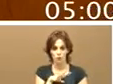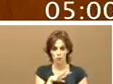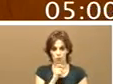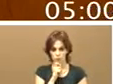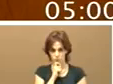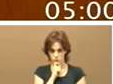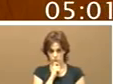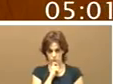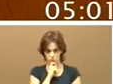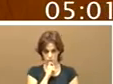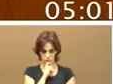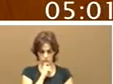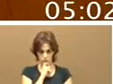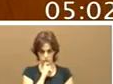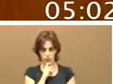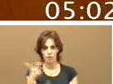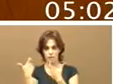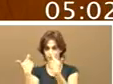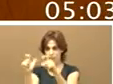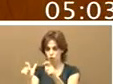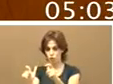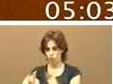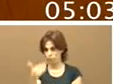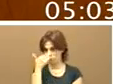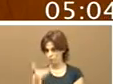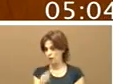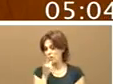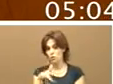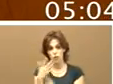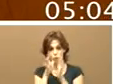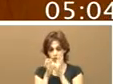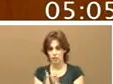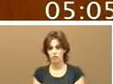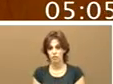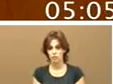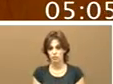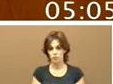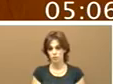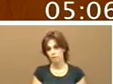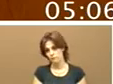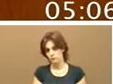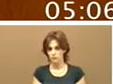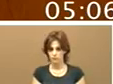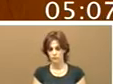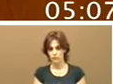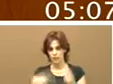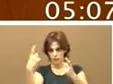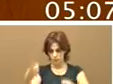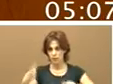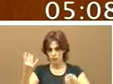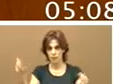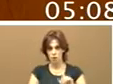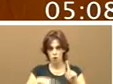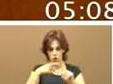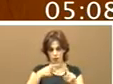de un sector que está pasando sin duda por malos momentos intentemos que nuestros objetivos